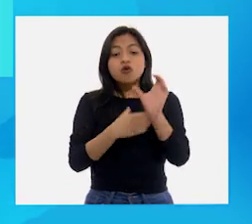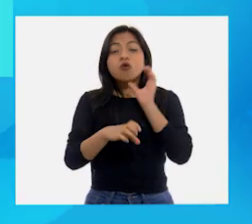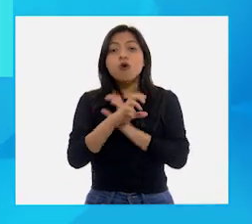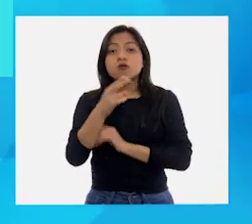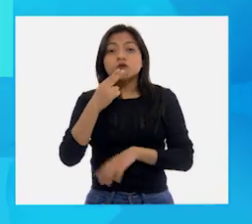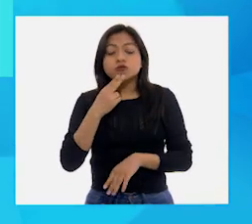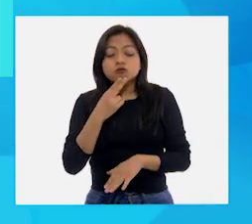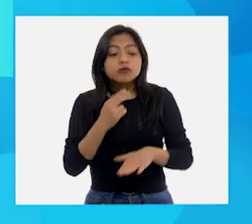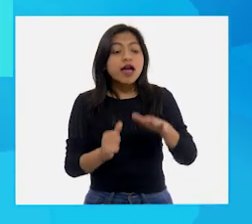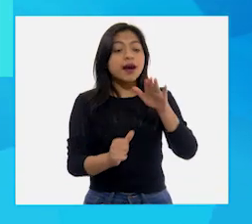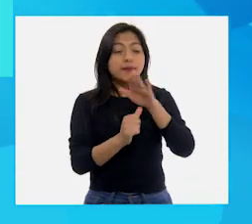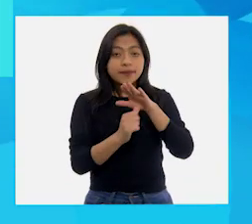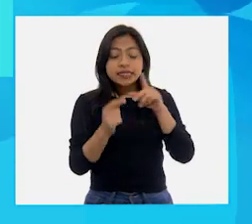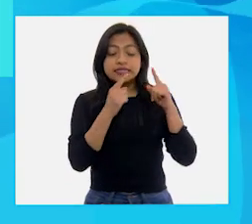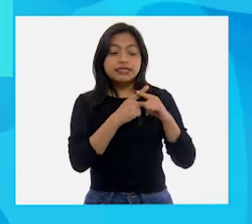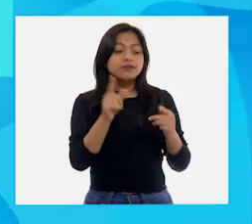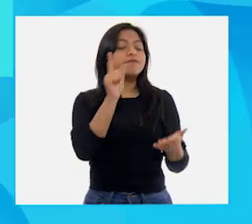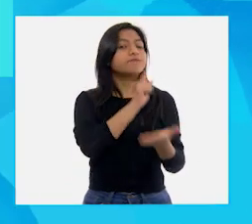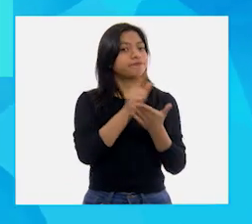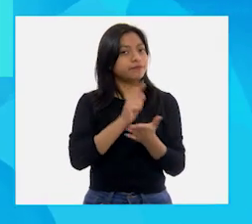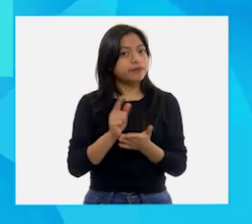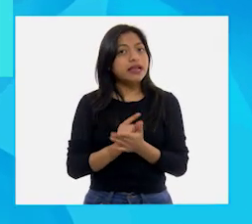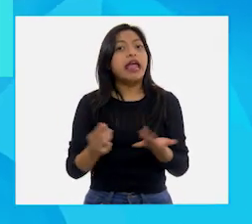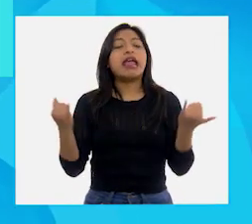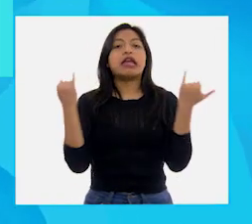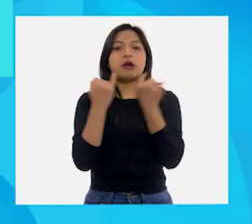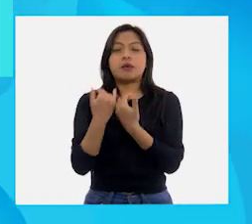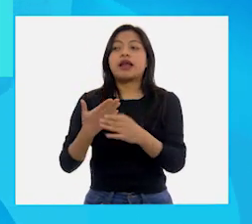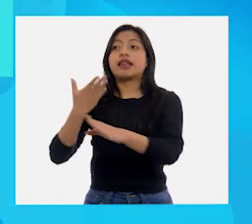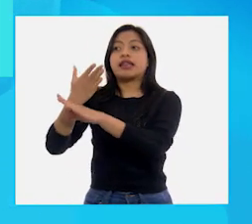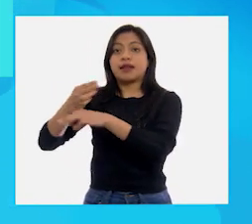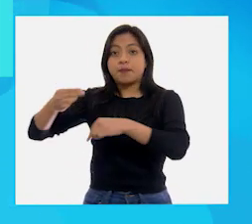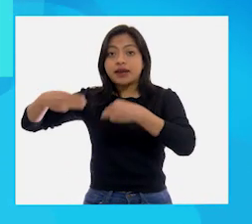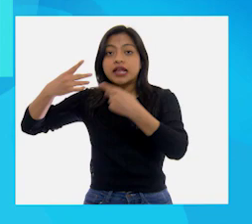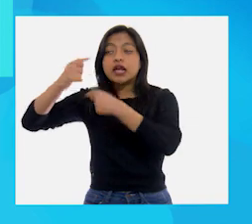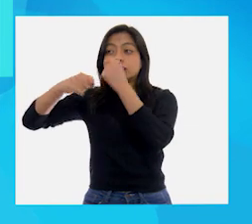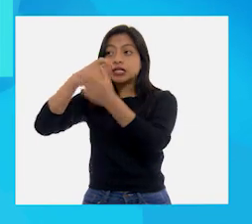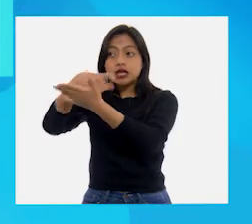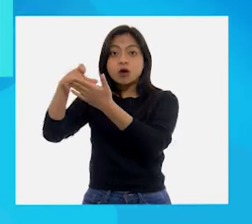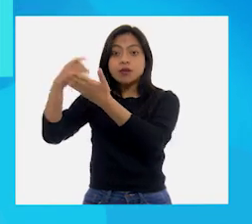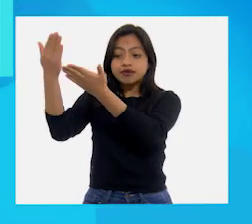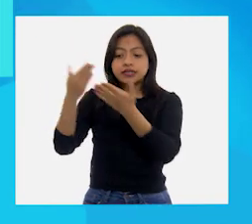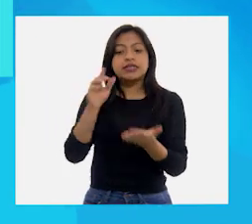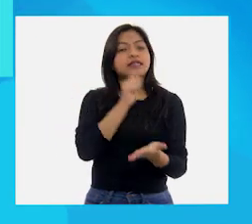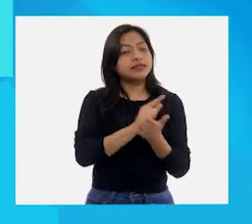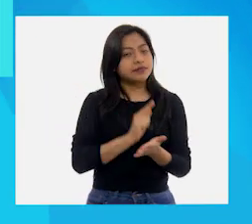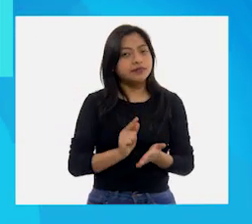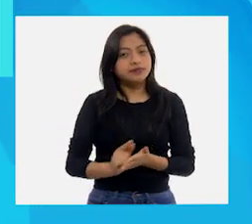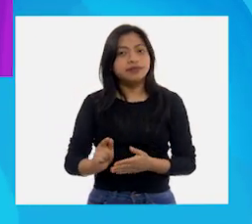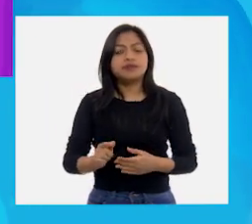Desinfecta las superficies y los objetos que más utilizas. También las cosas que compres en la tienda o el supermercado.